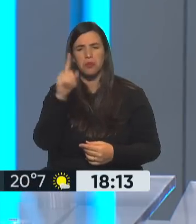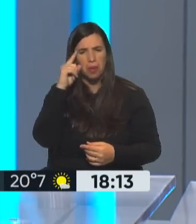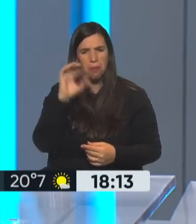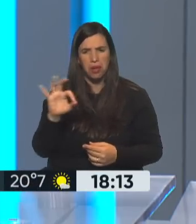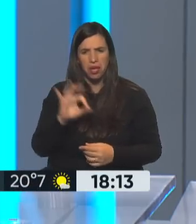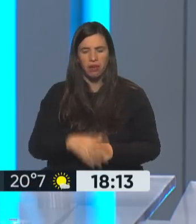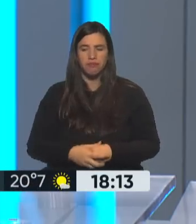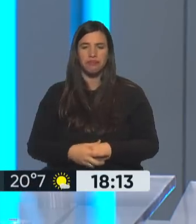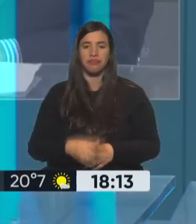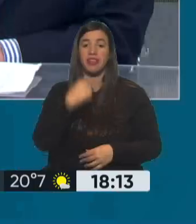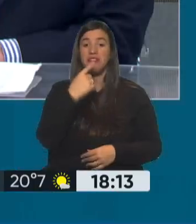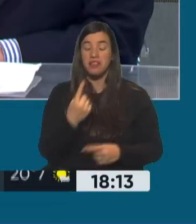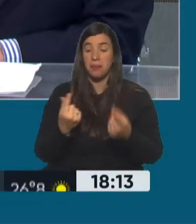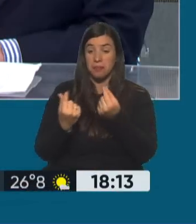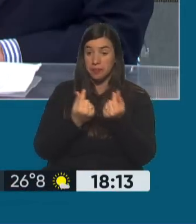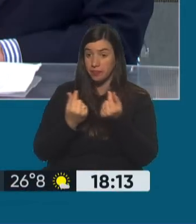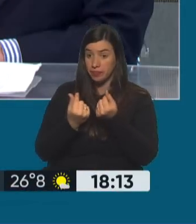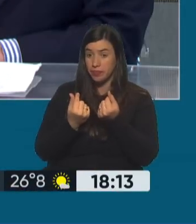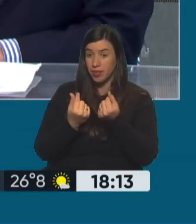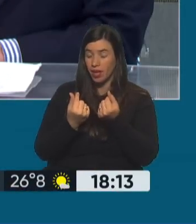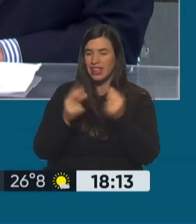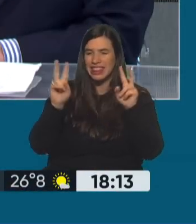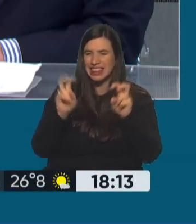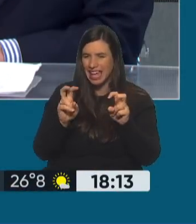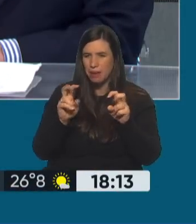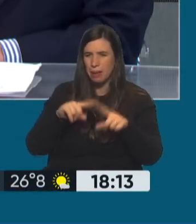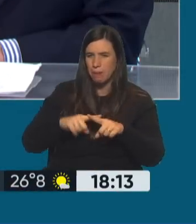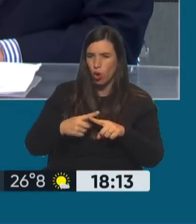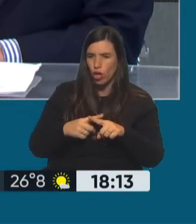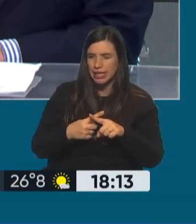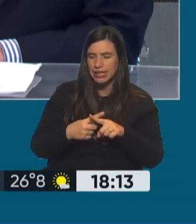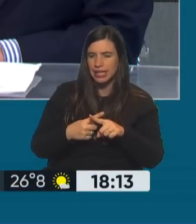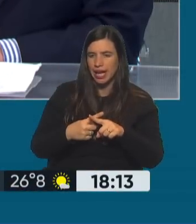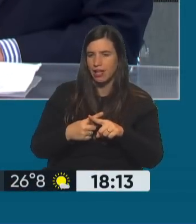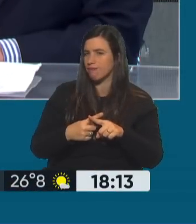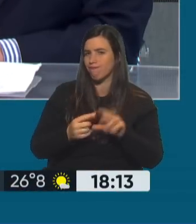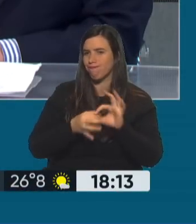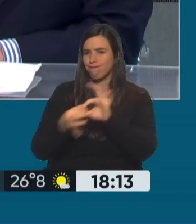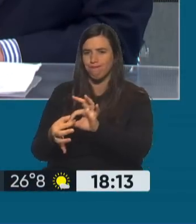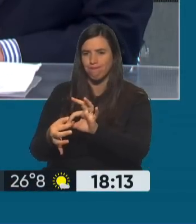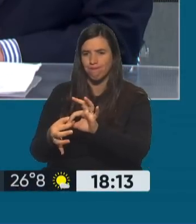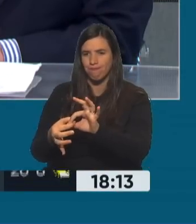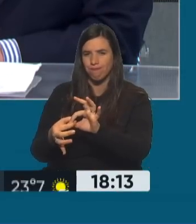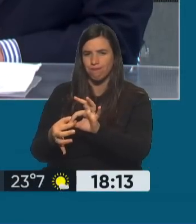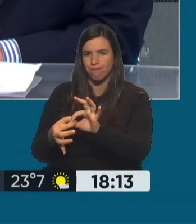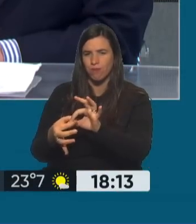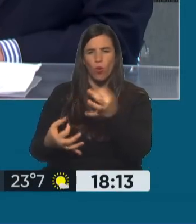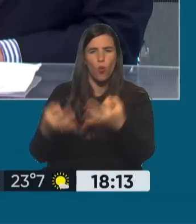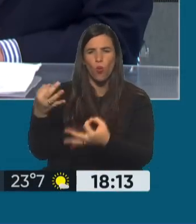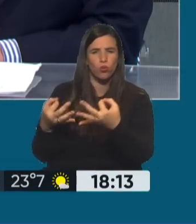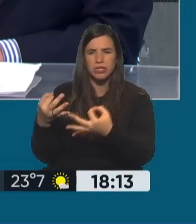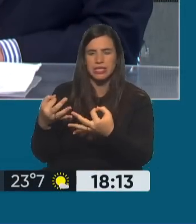monetaria es una de las cuestiones políticas no justiciables. Decir, no judiciales. No justiciables. No